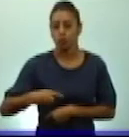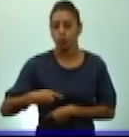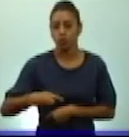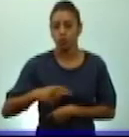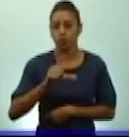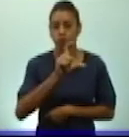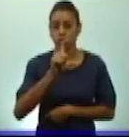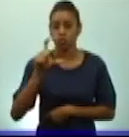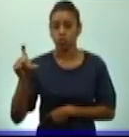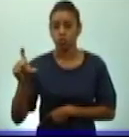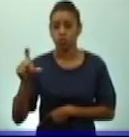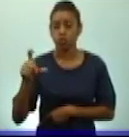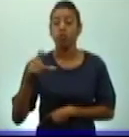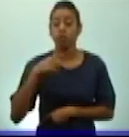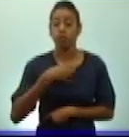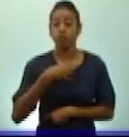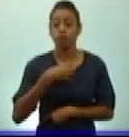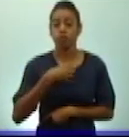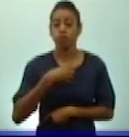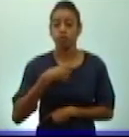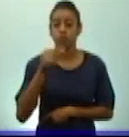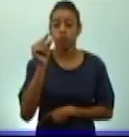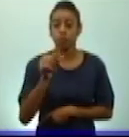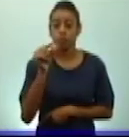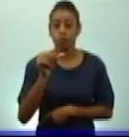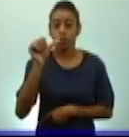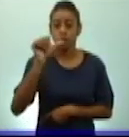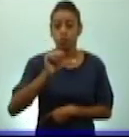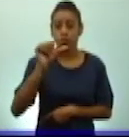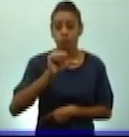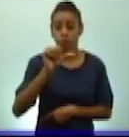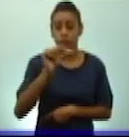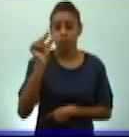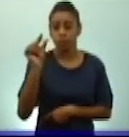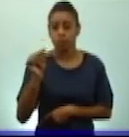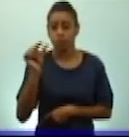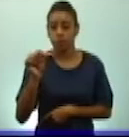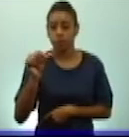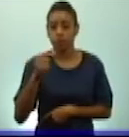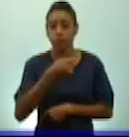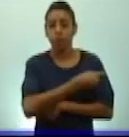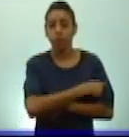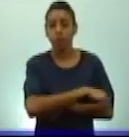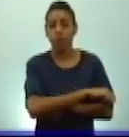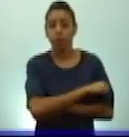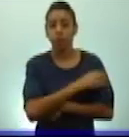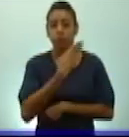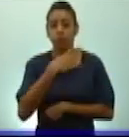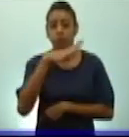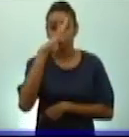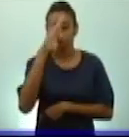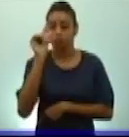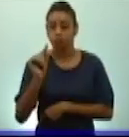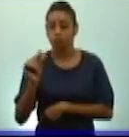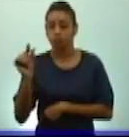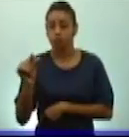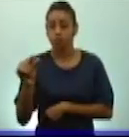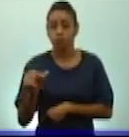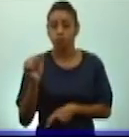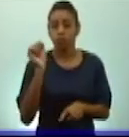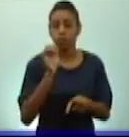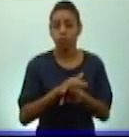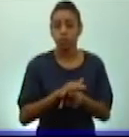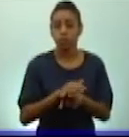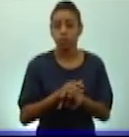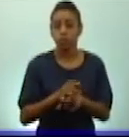estaban ajusticiando a los esbirros y asesinos del pueblo cubano. Inicia así la Operación